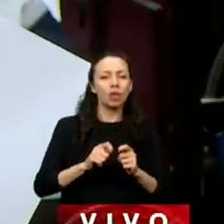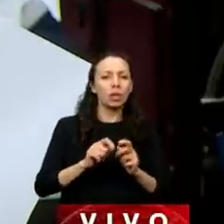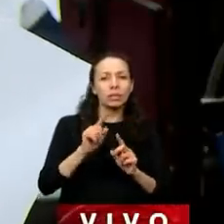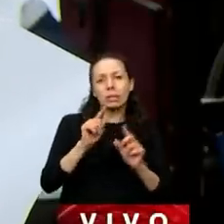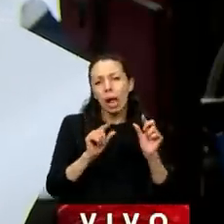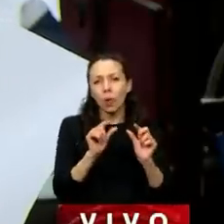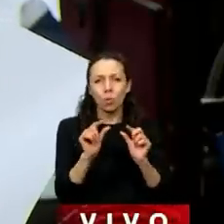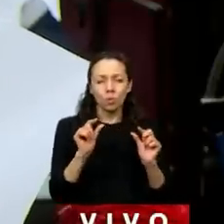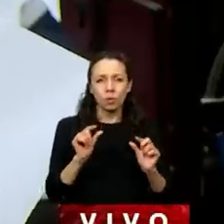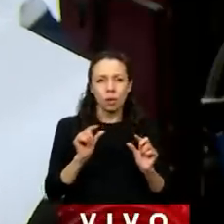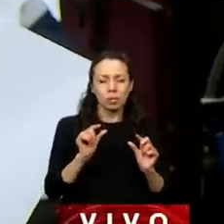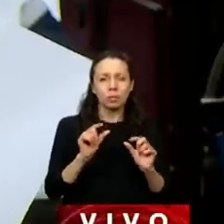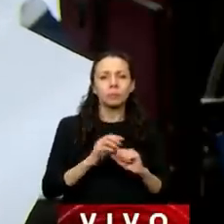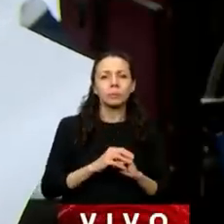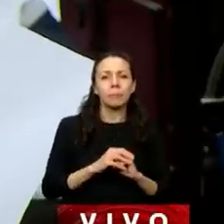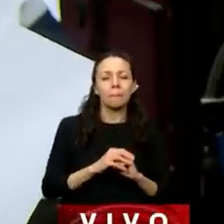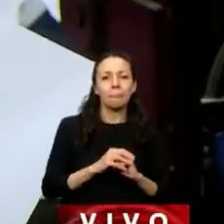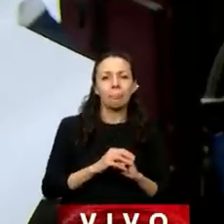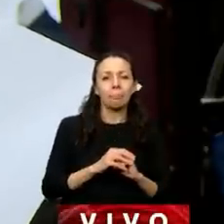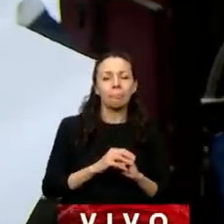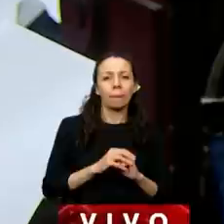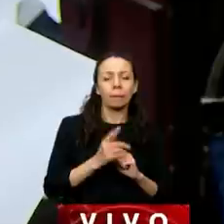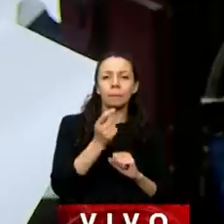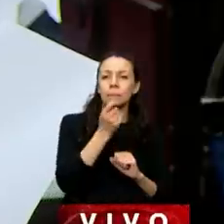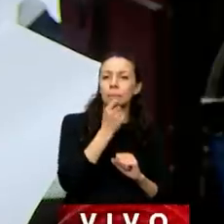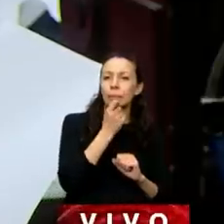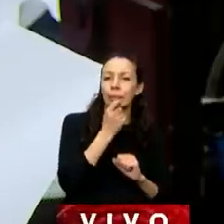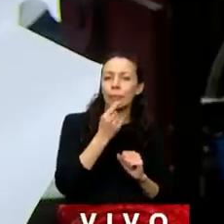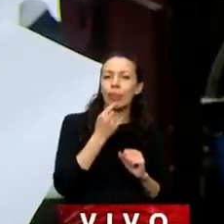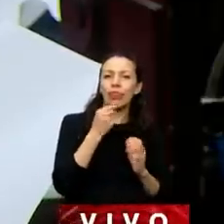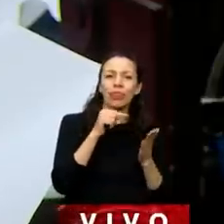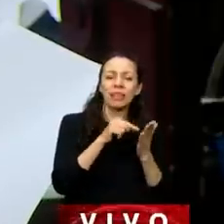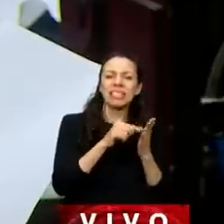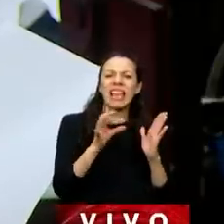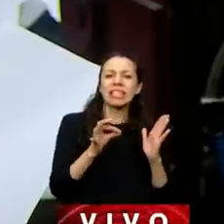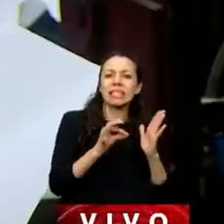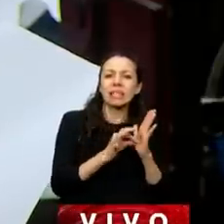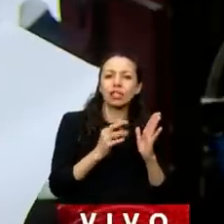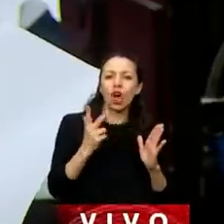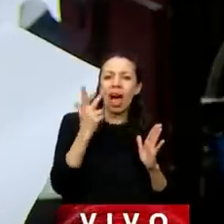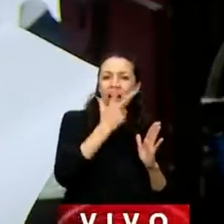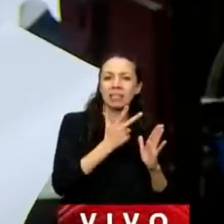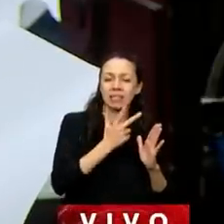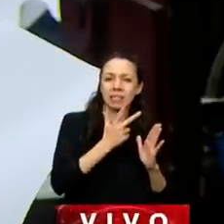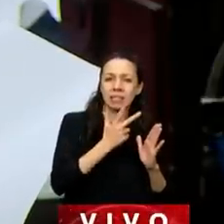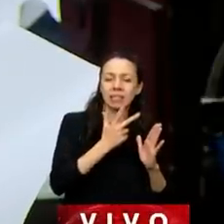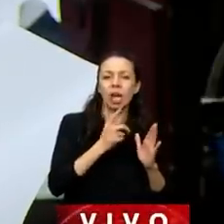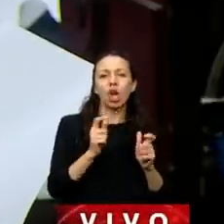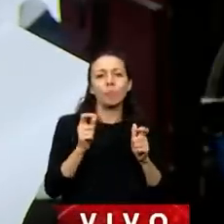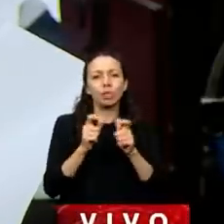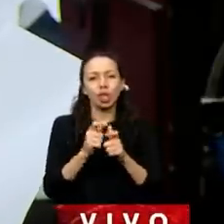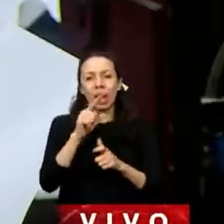forma que tienen que ver con donde dice inciso H,